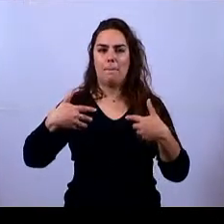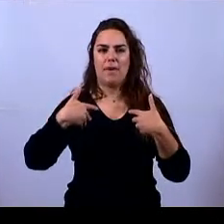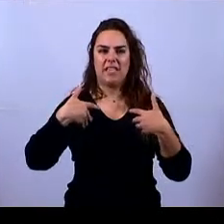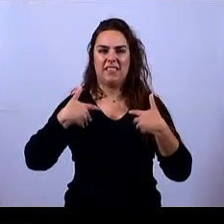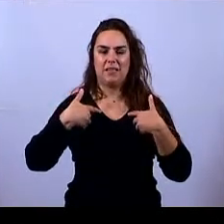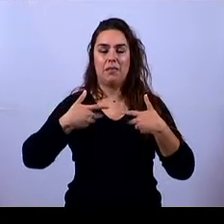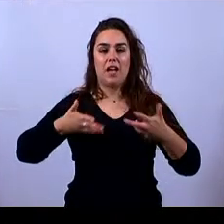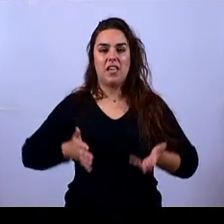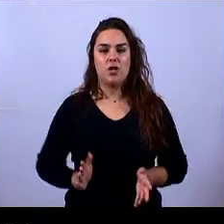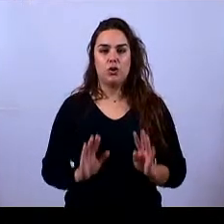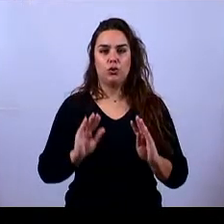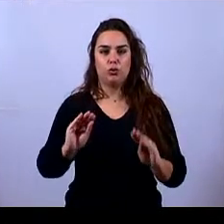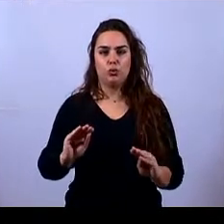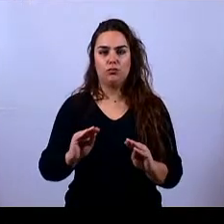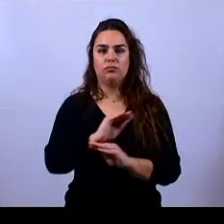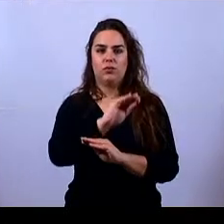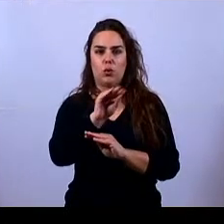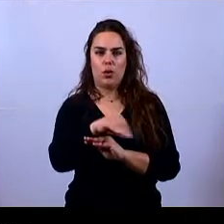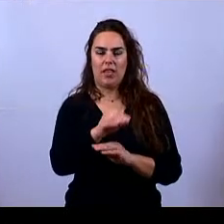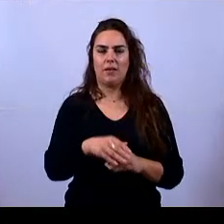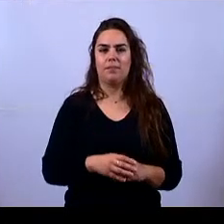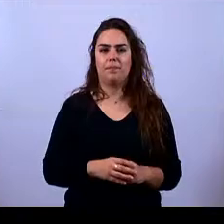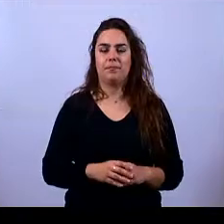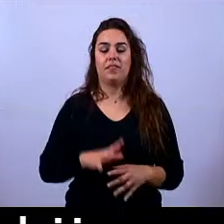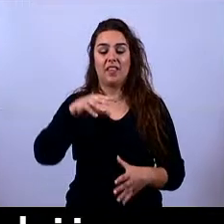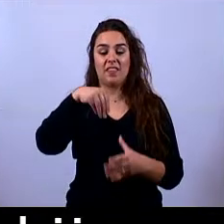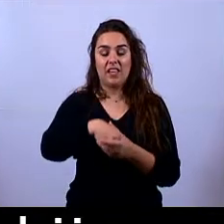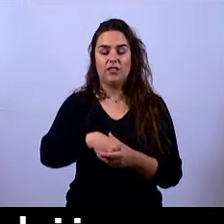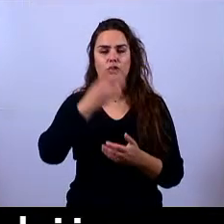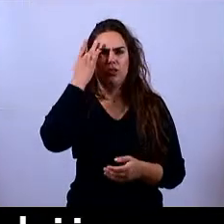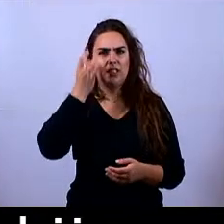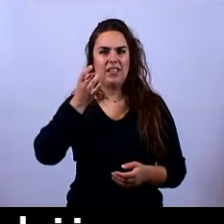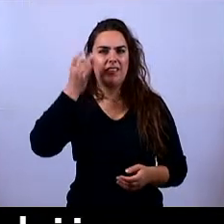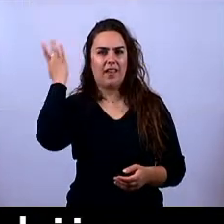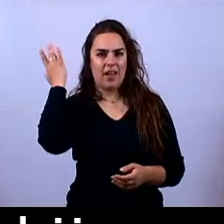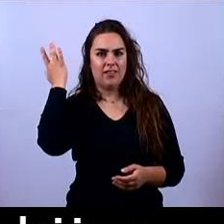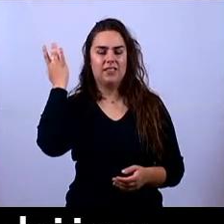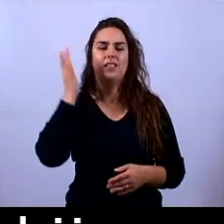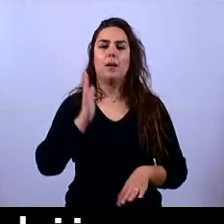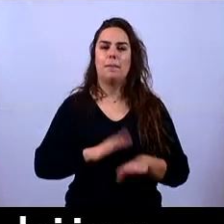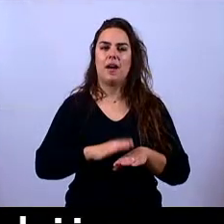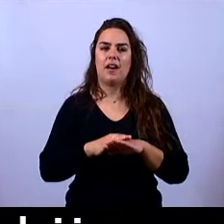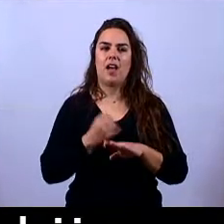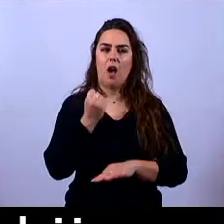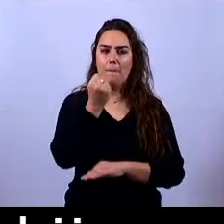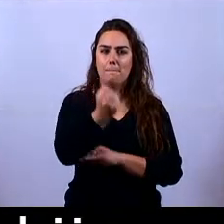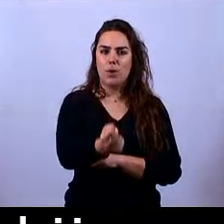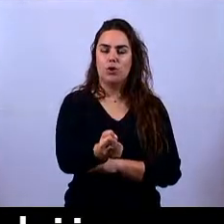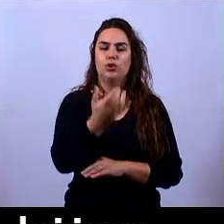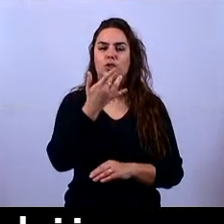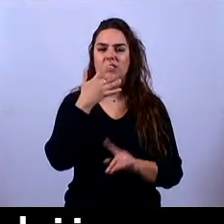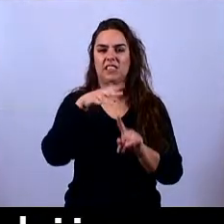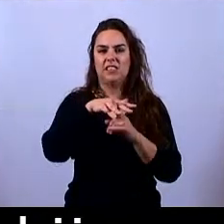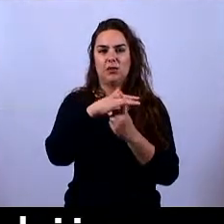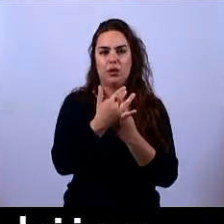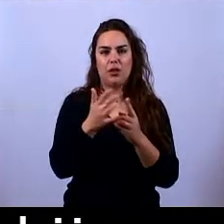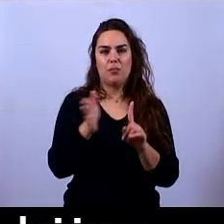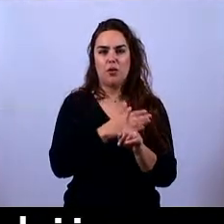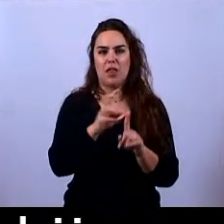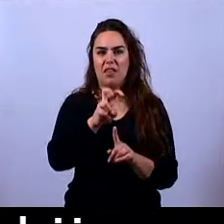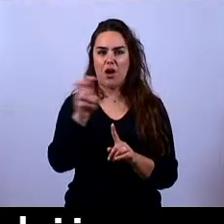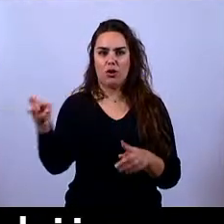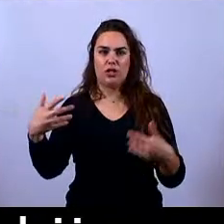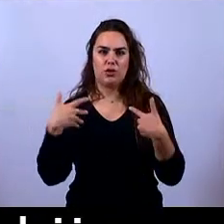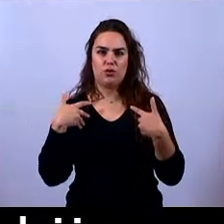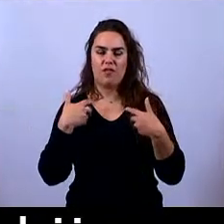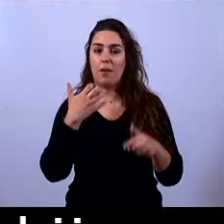y a sus hijos. Se incluyen también iniciativas que den apoyo a quienes sufran otras situaciones de violencia,